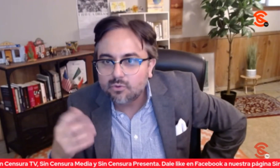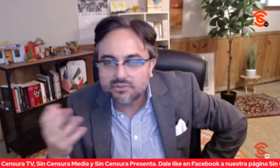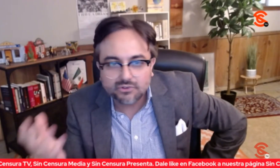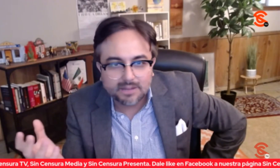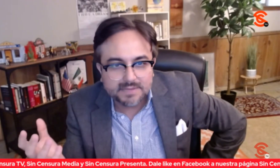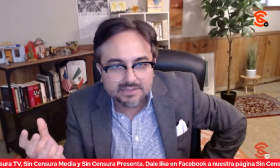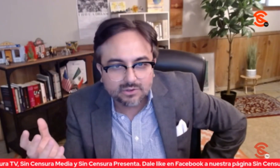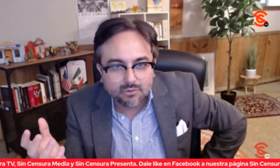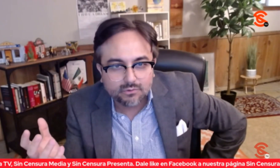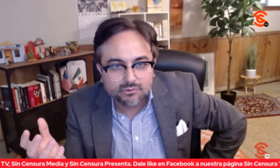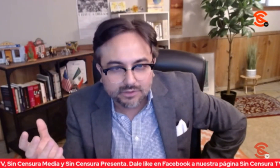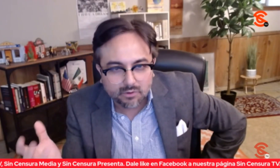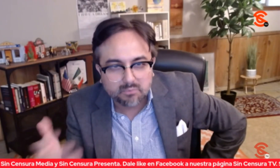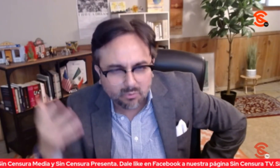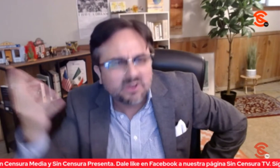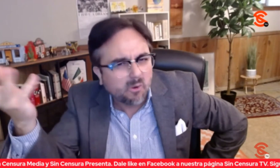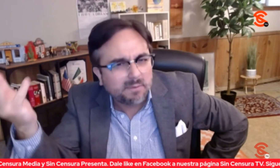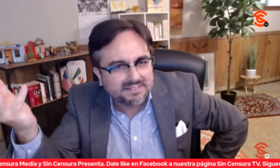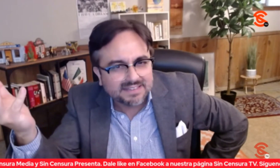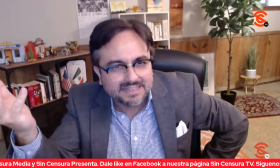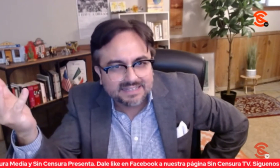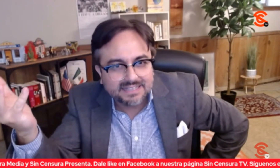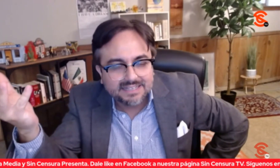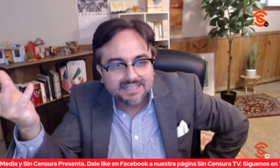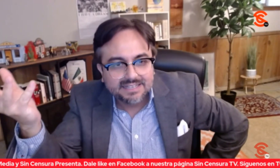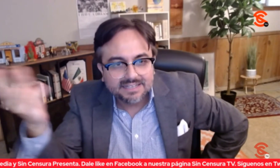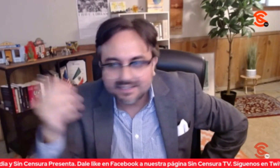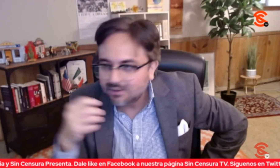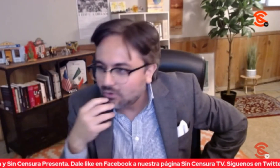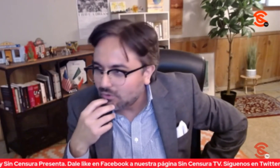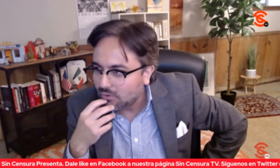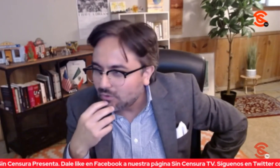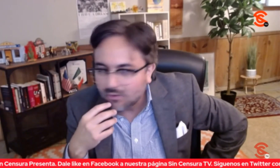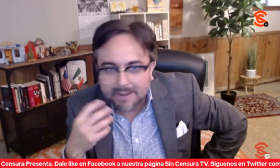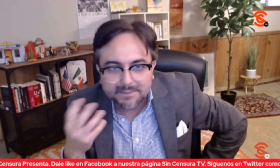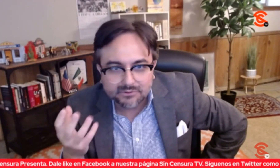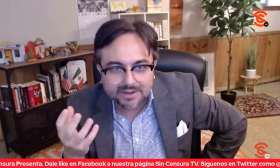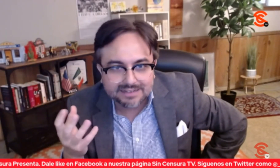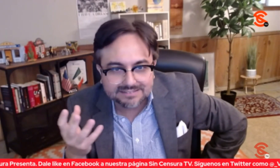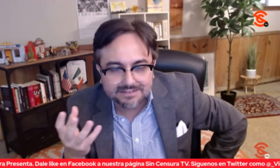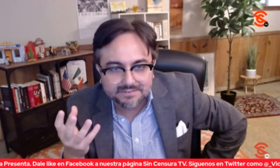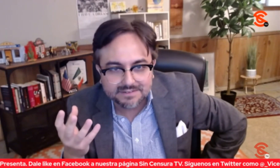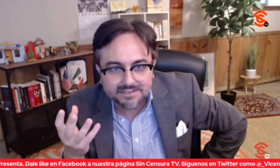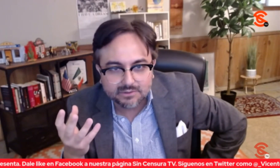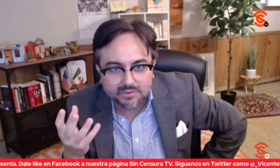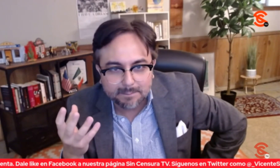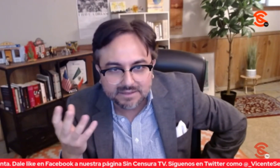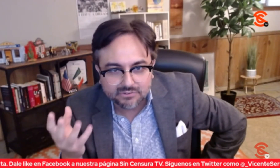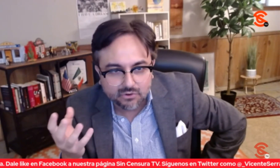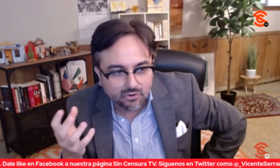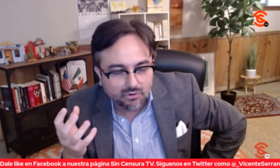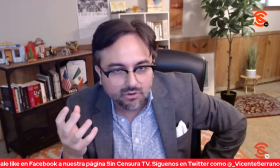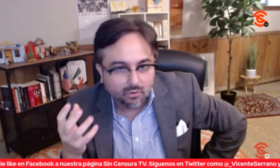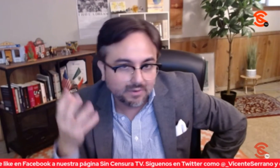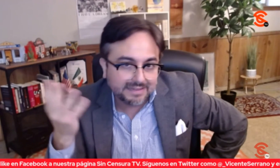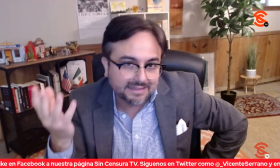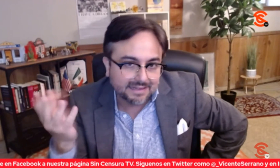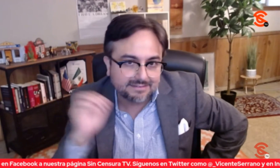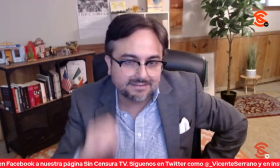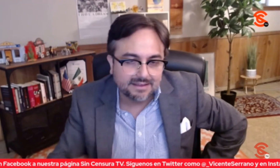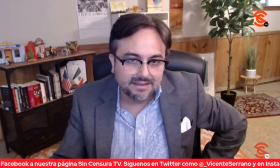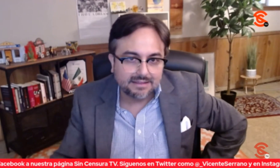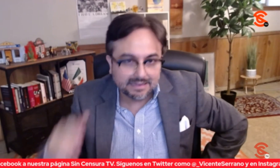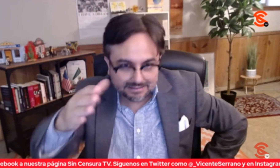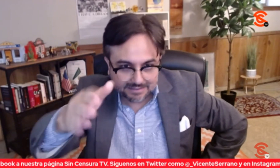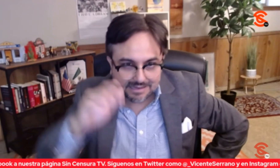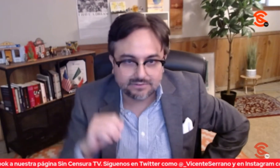haciendo un cuestionamiento a un funcionario público, a un presidente, o una persona que está defendiendo una pasión o un